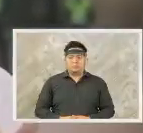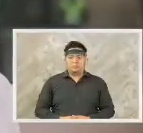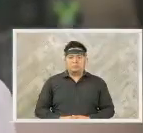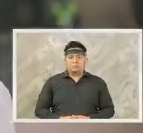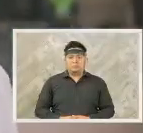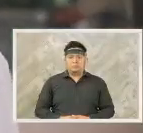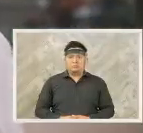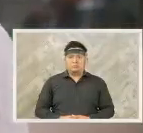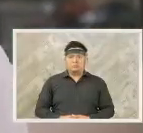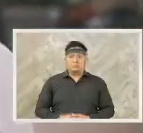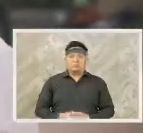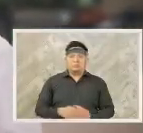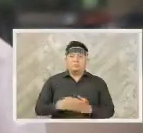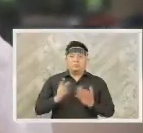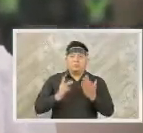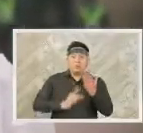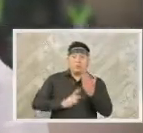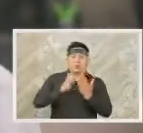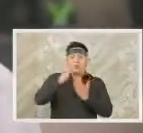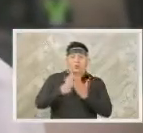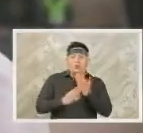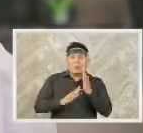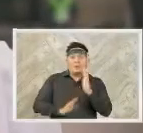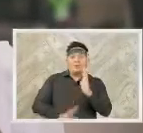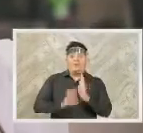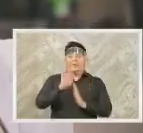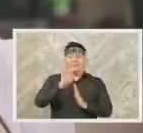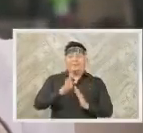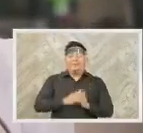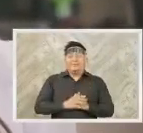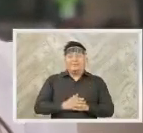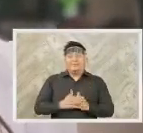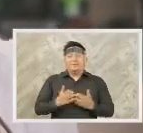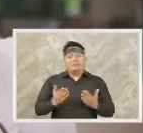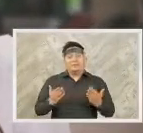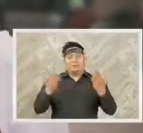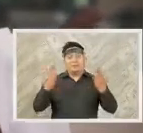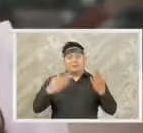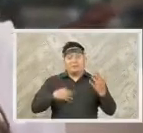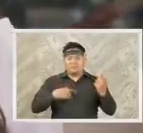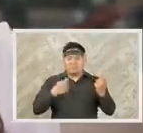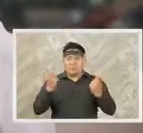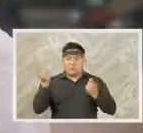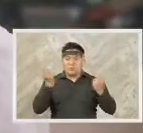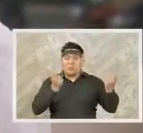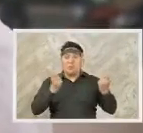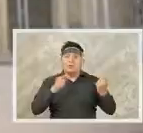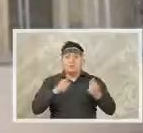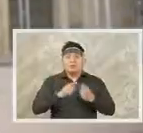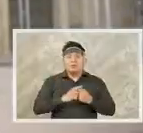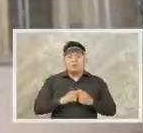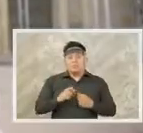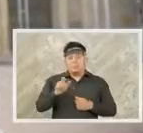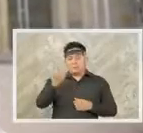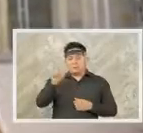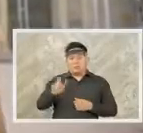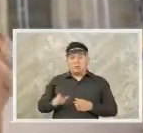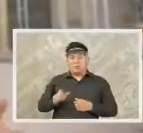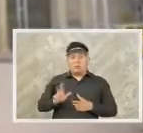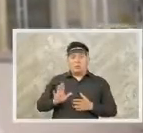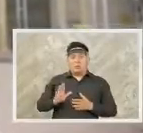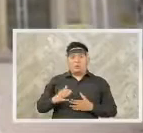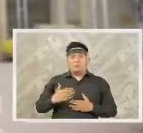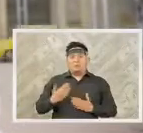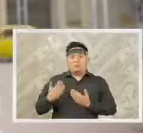El Plan de Desarrollo es el primer y más importante instrumento de planeación que tiene un mandatario local para definir